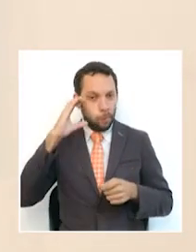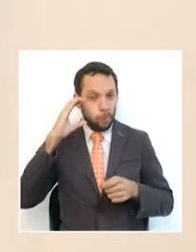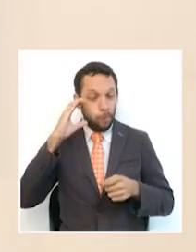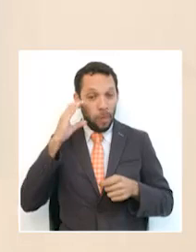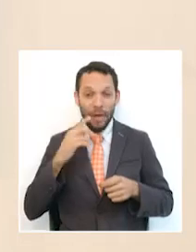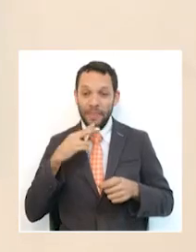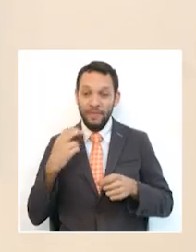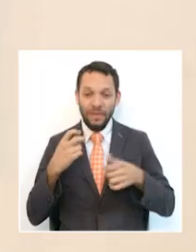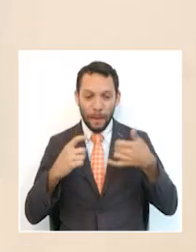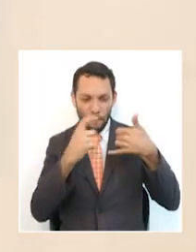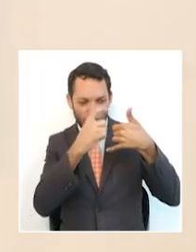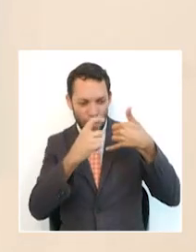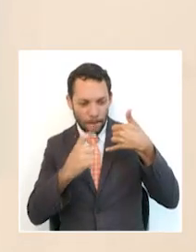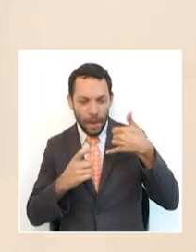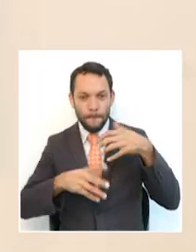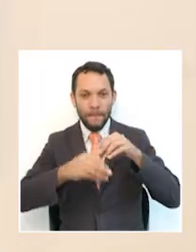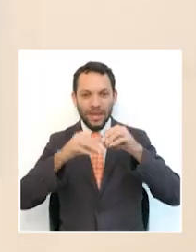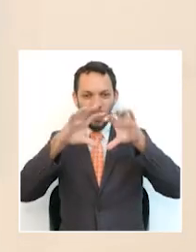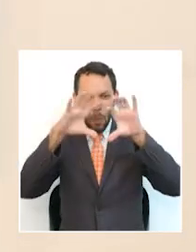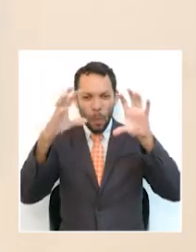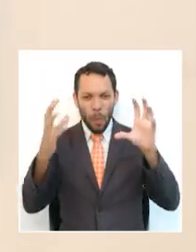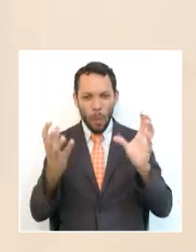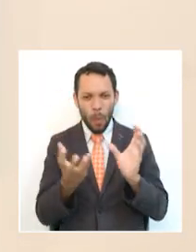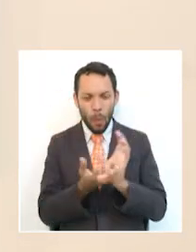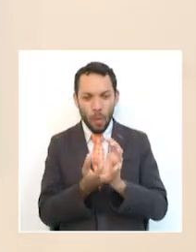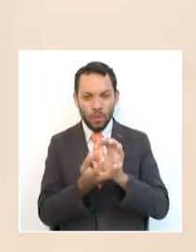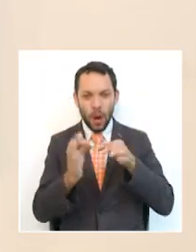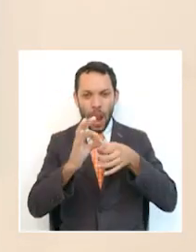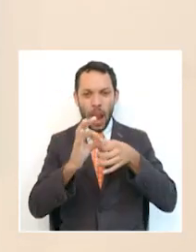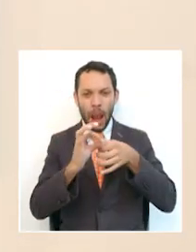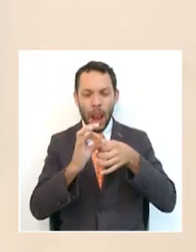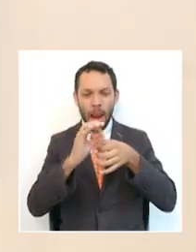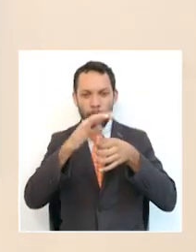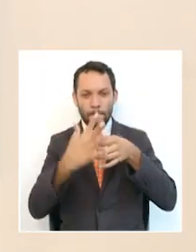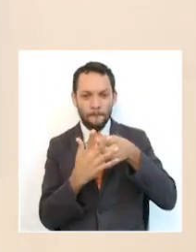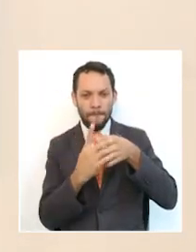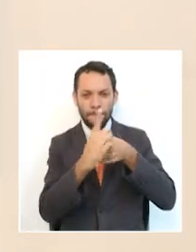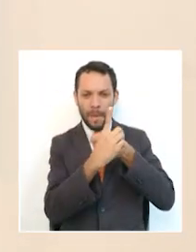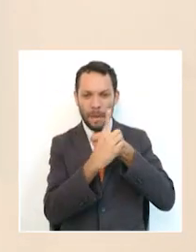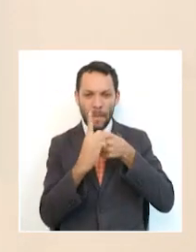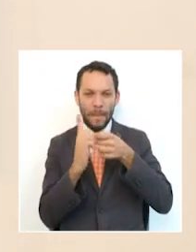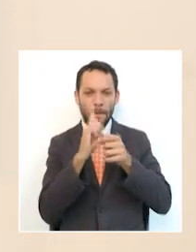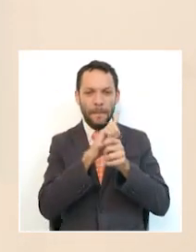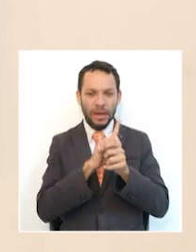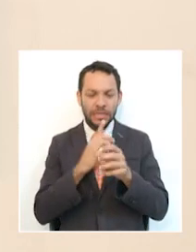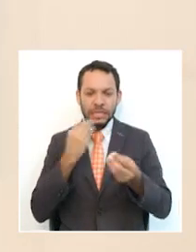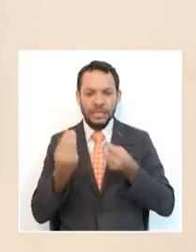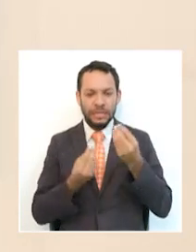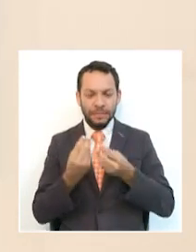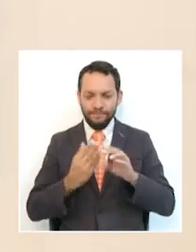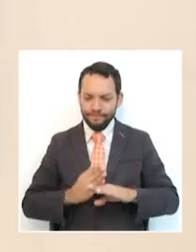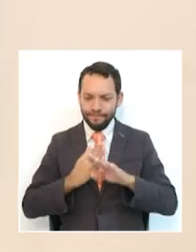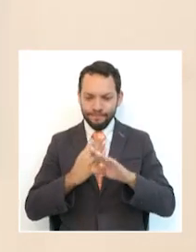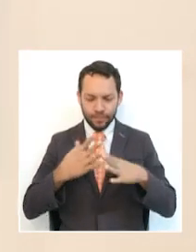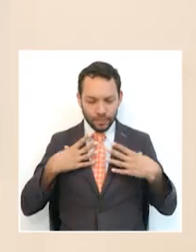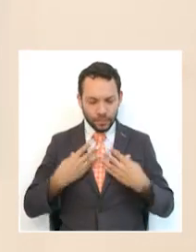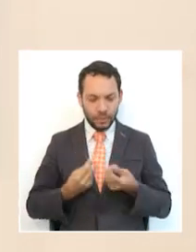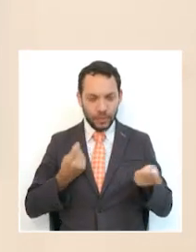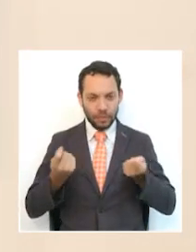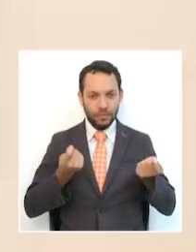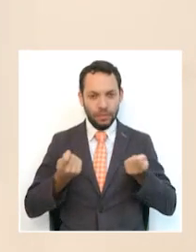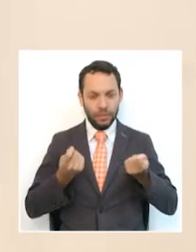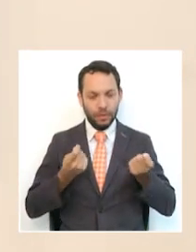colombia y en el mundo entero con el tema de el coronavirus y definitivamente entender que debemos manejar